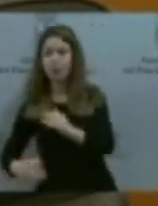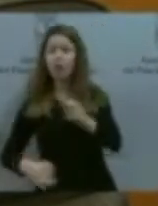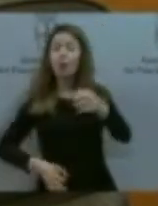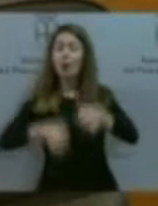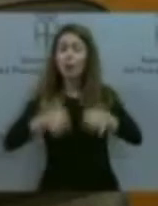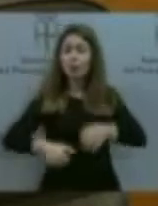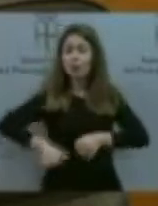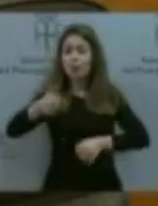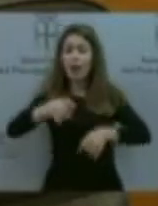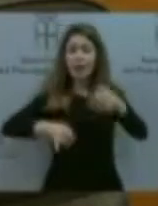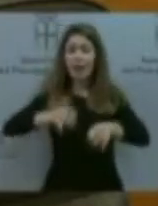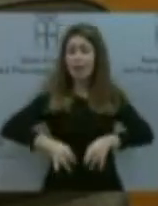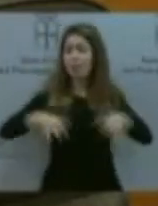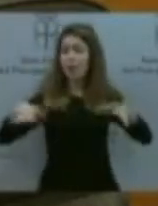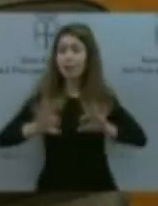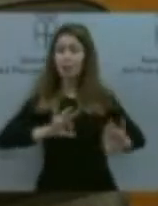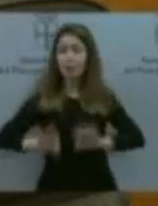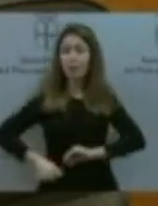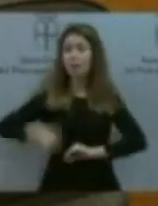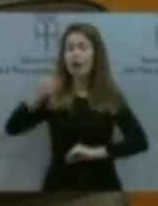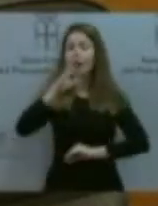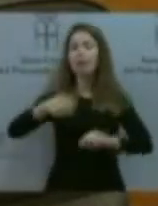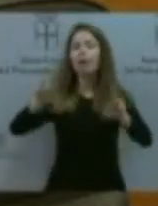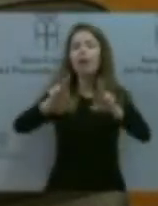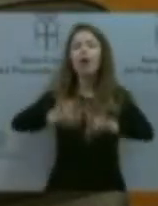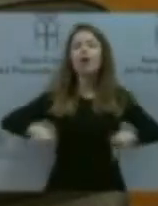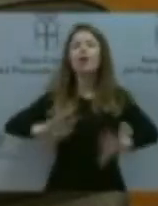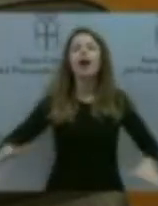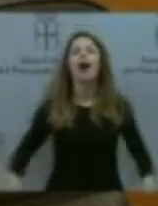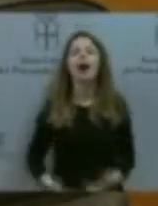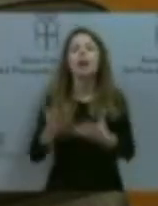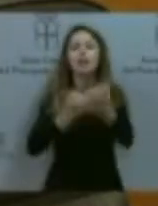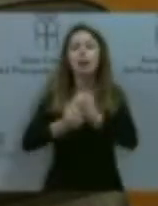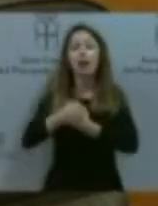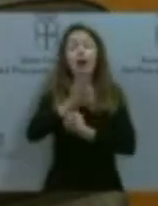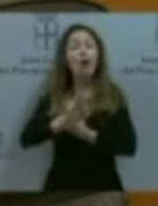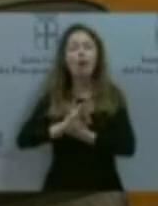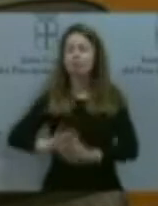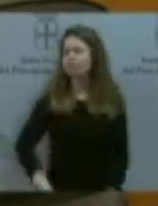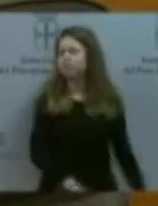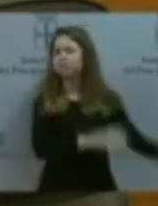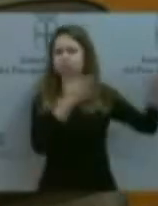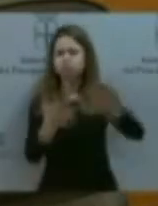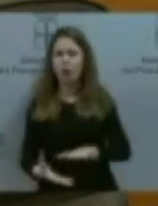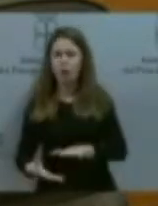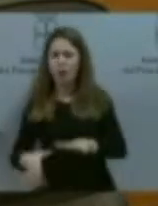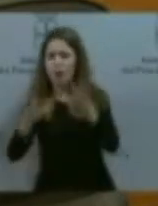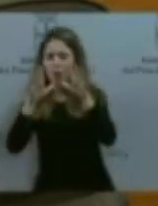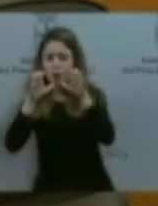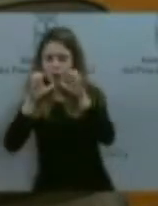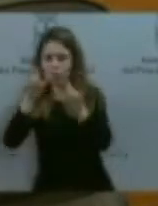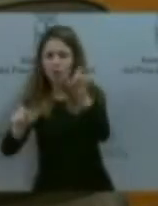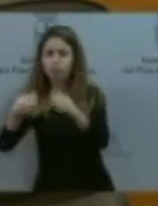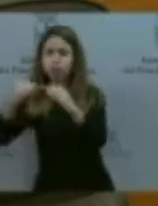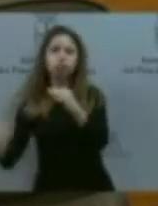reactivado nuestra sociedad y nuestra economía, o salimos en peores condiciones y más desiguales. Y entonces, por lo tanto, ahí nosotros creemos que tenemos